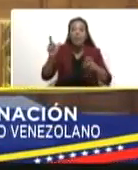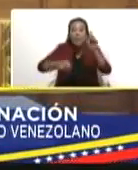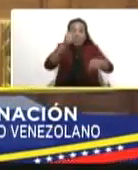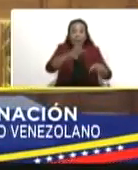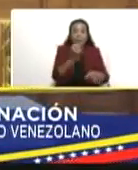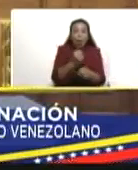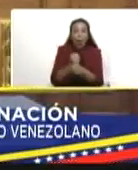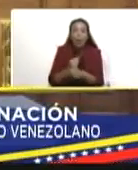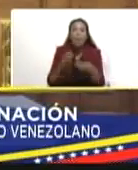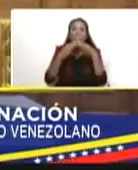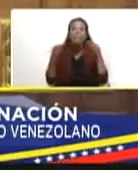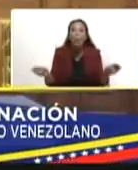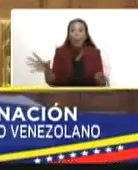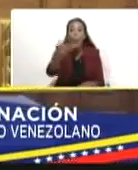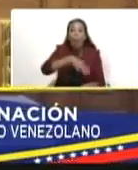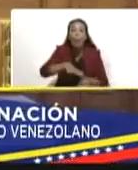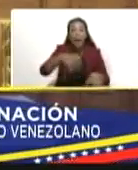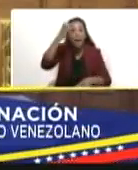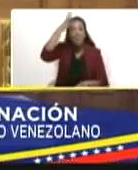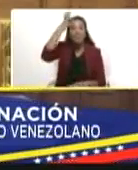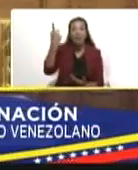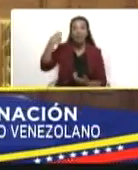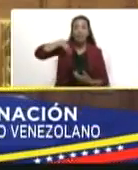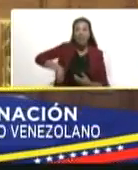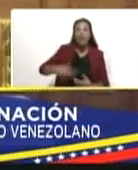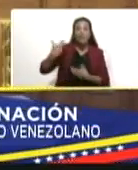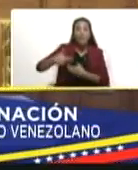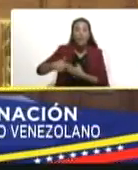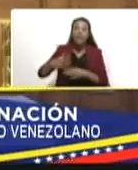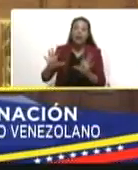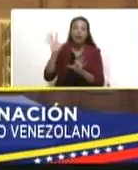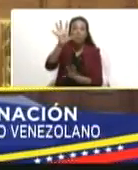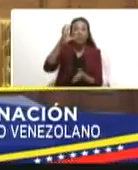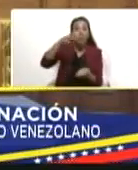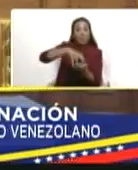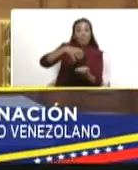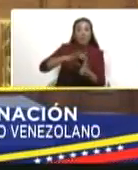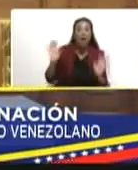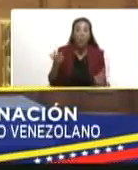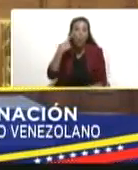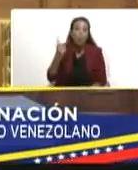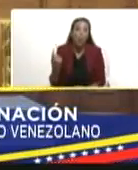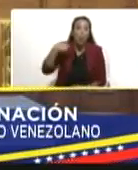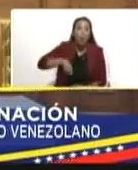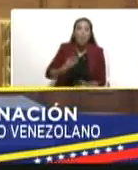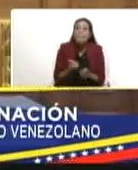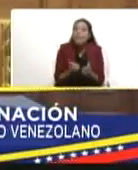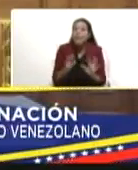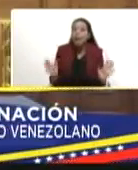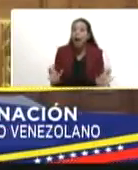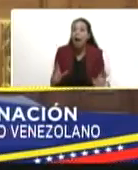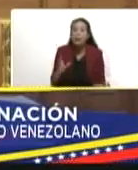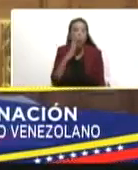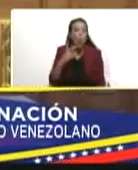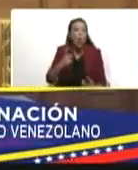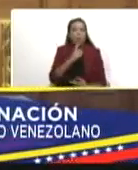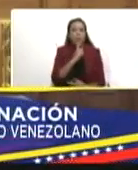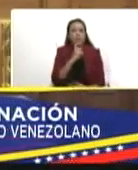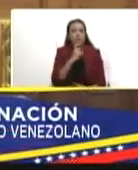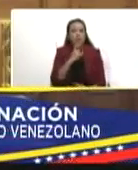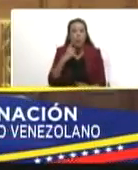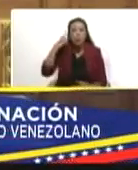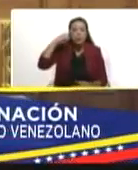trabajadores depende directamente de la capacidad de ingresos que tiene la nación cuya economía ha sido sometida a un